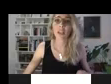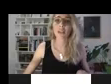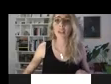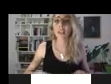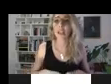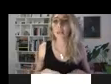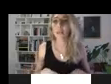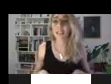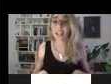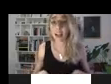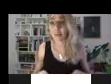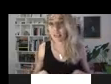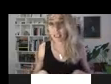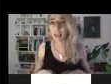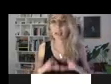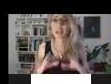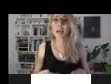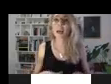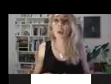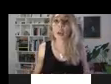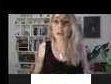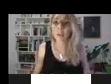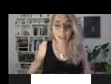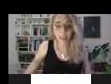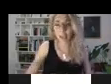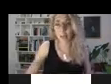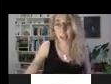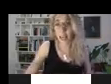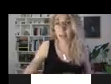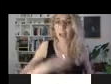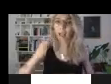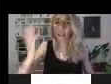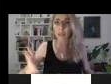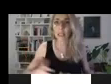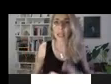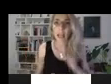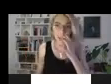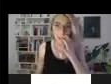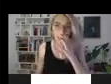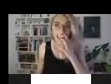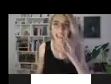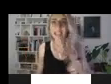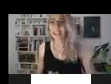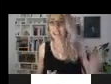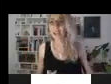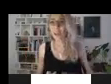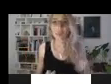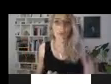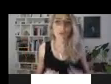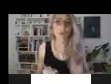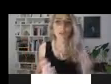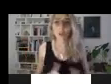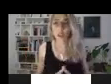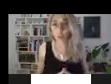es importante pensar en las ferias, qué pasa en Miami en la Semana del Arte, pensar las estrategias